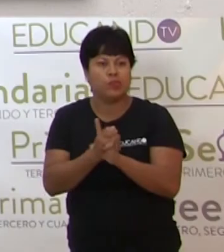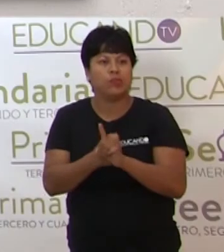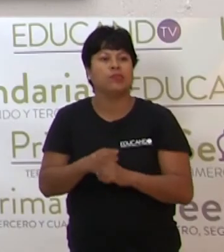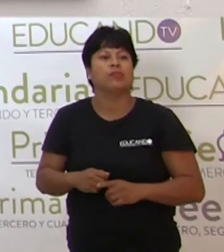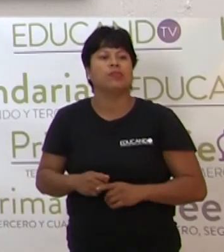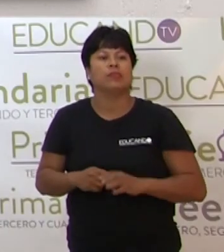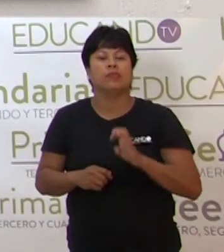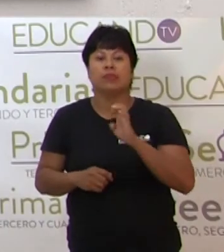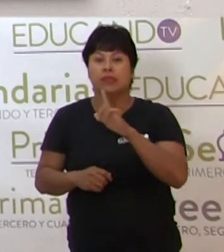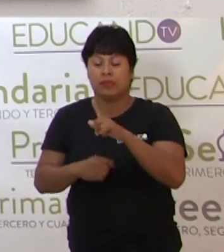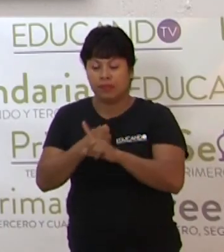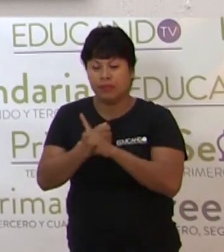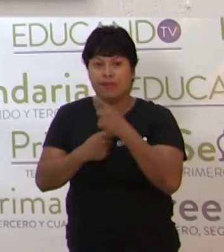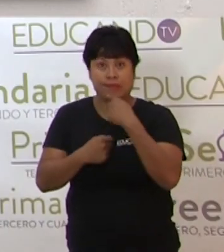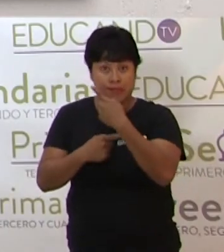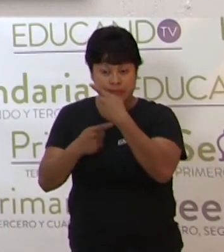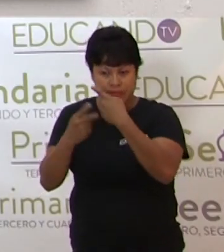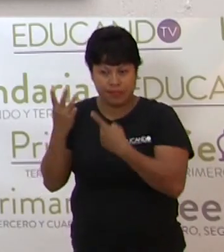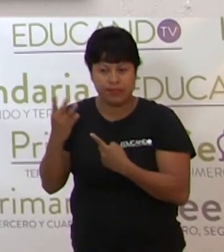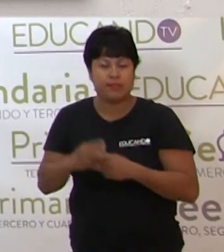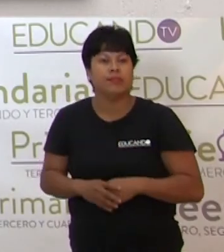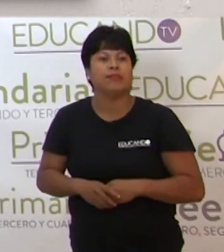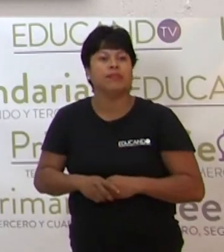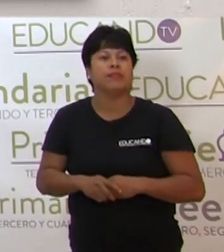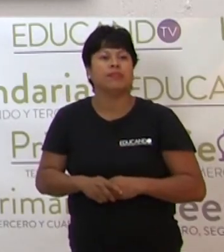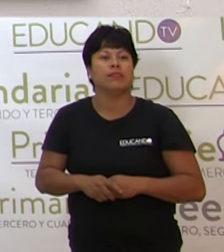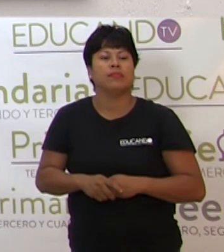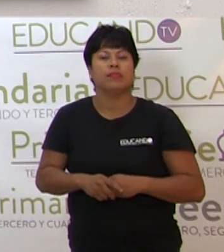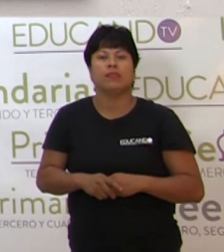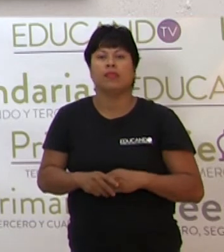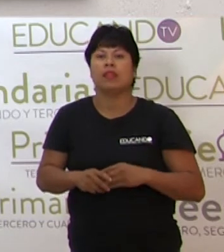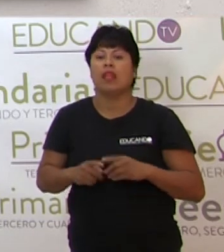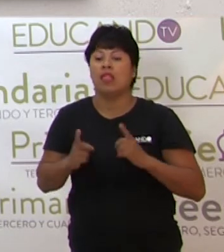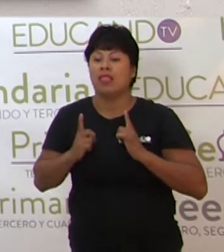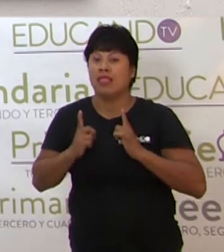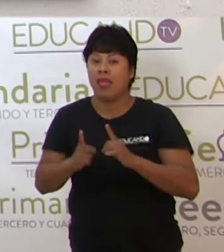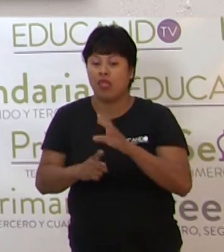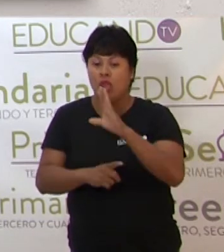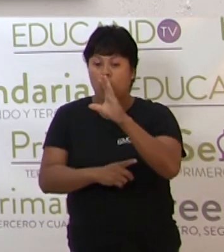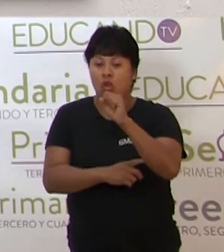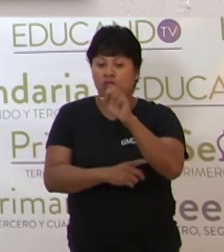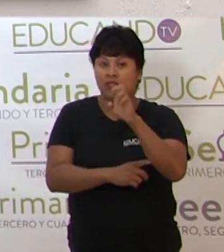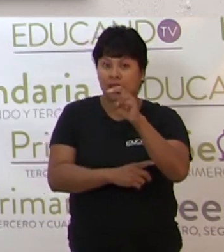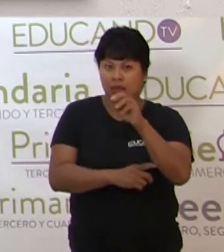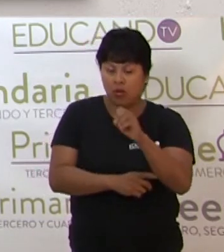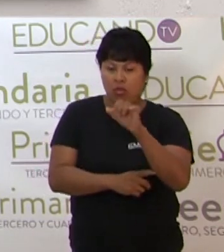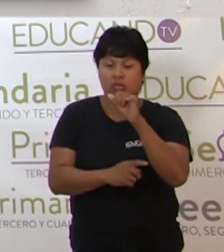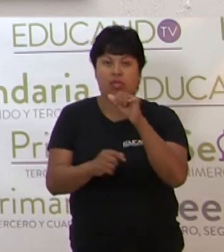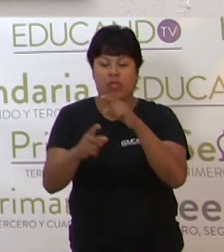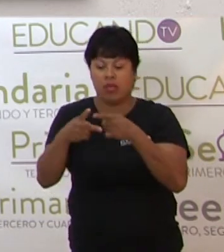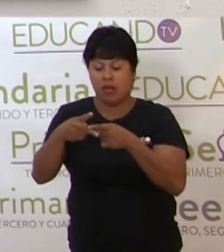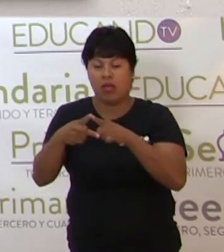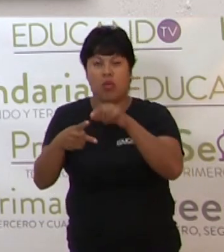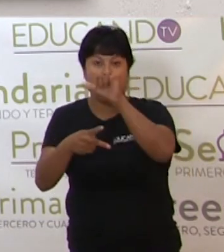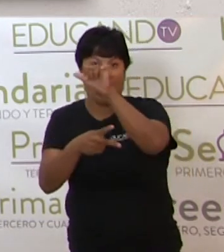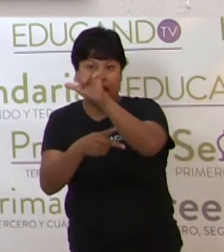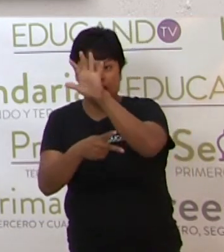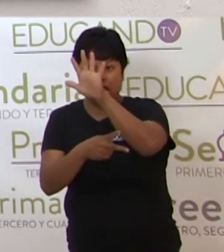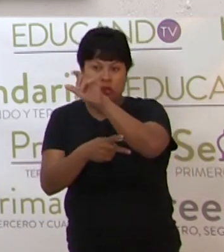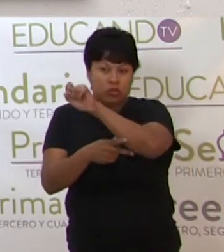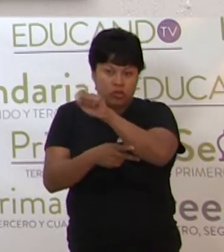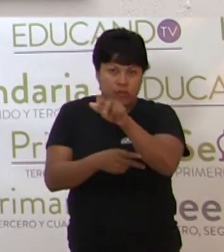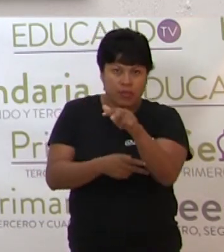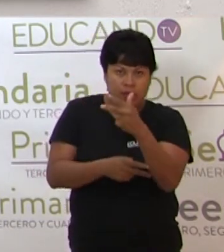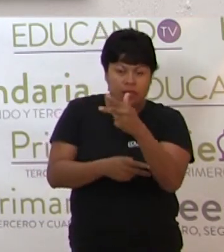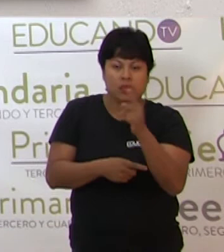El problema nos dice, dado el coseno del ángulo A 5 sobre 13,